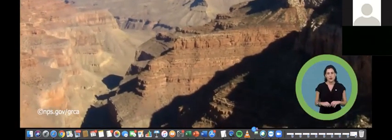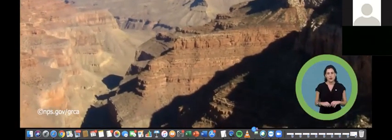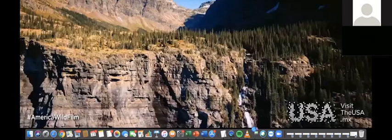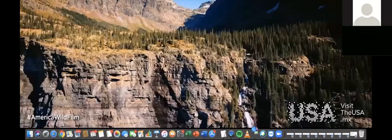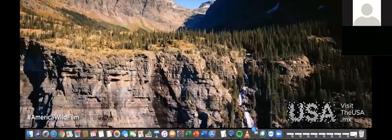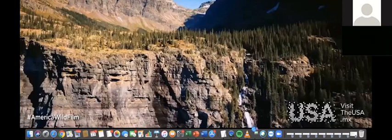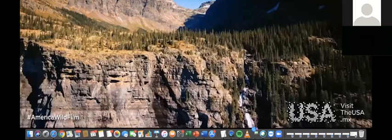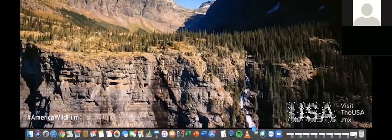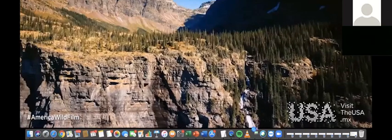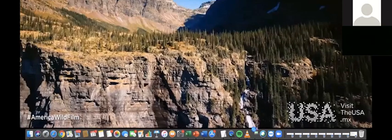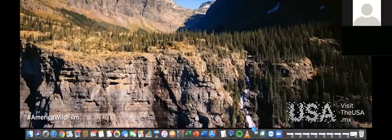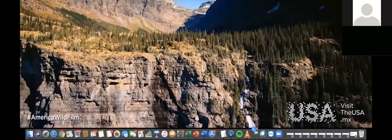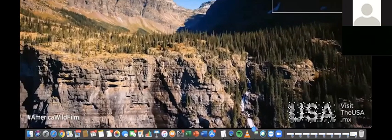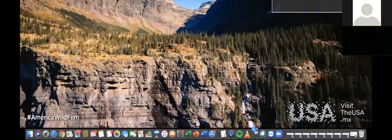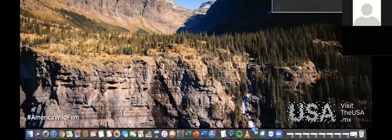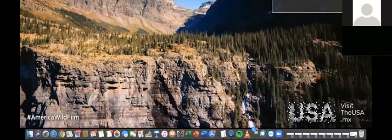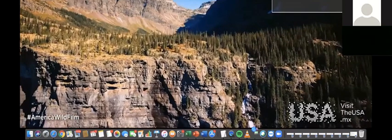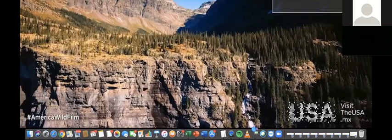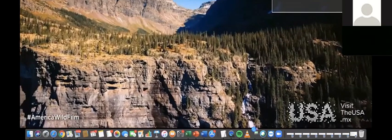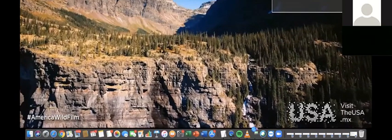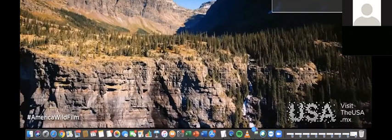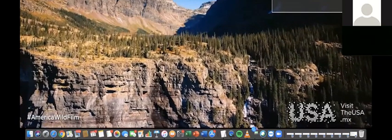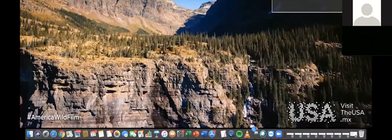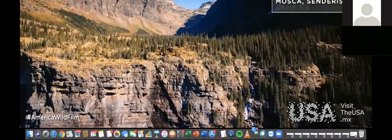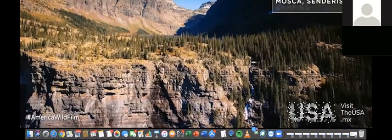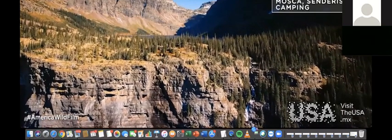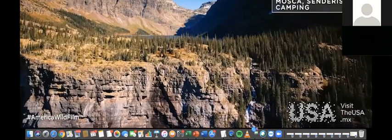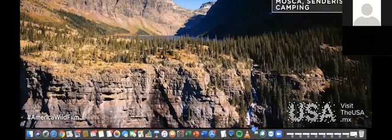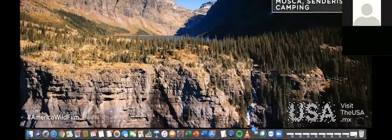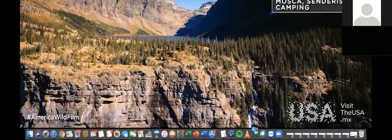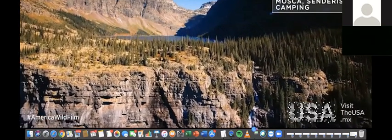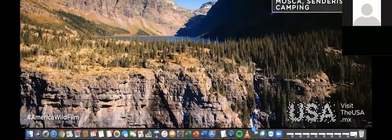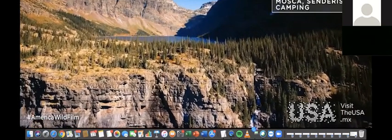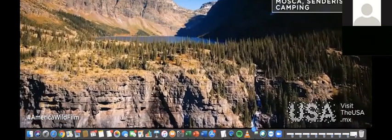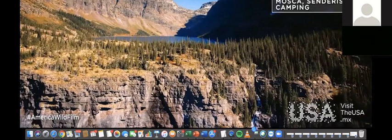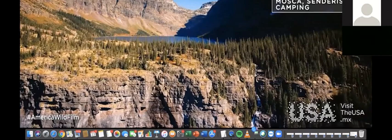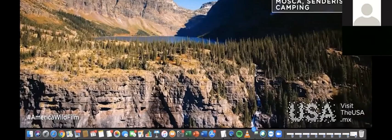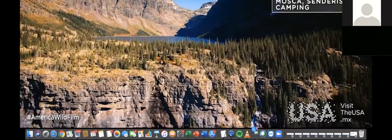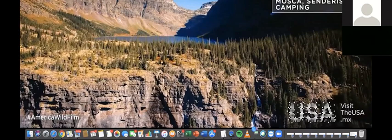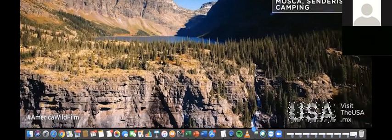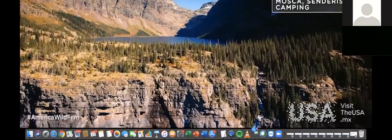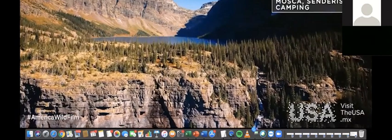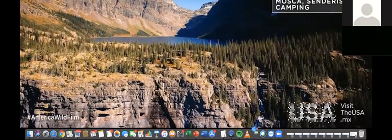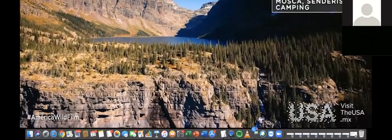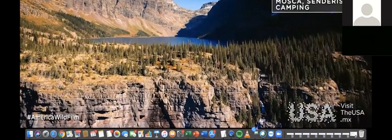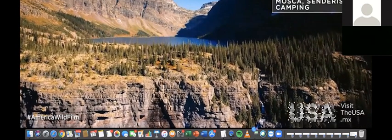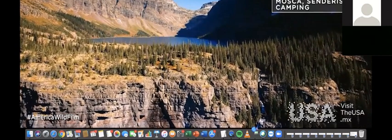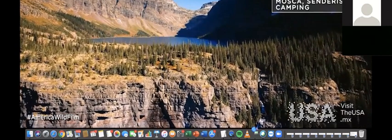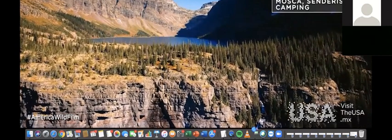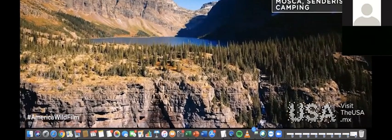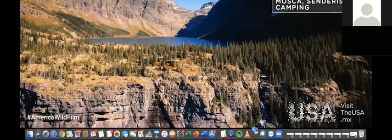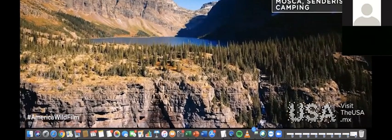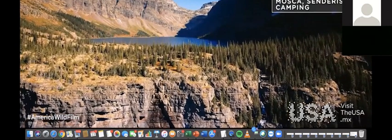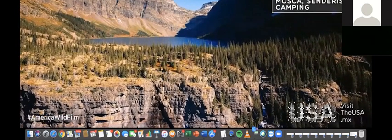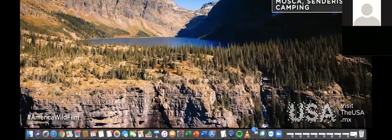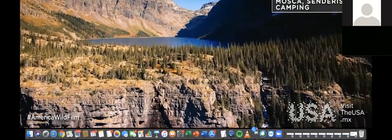Montana es un parque que también recomendamos muchísimo. Este está en la frontera norte de Estados Unidos y lo que tiene son más